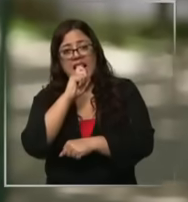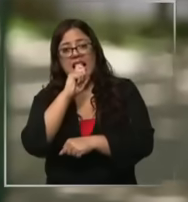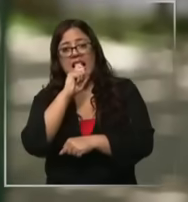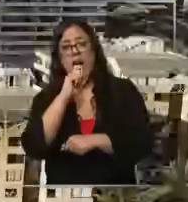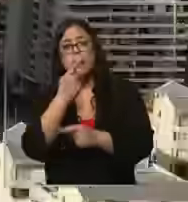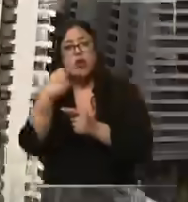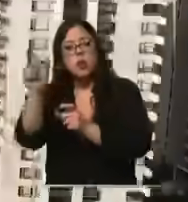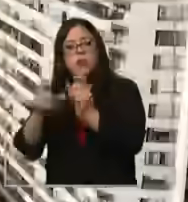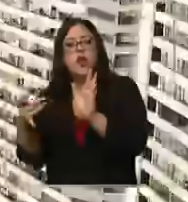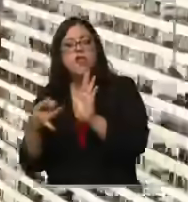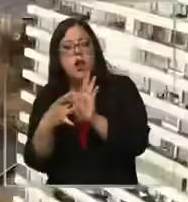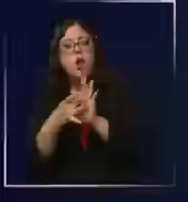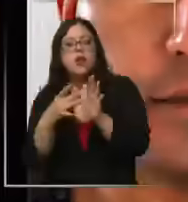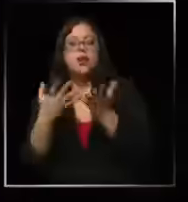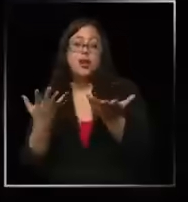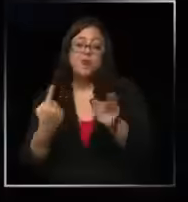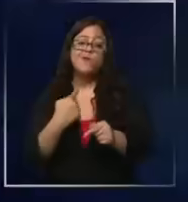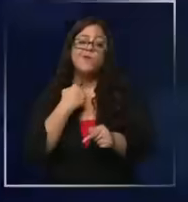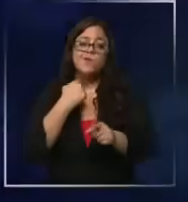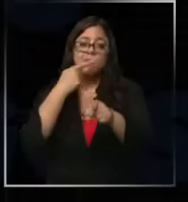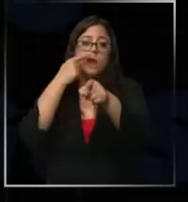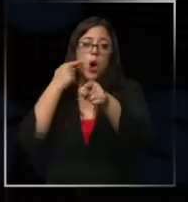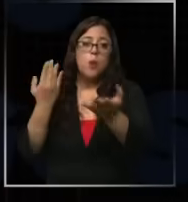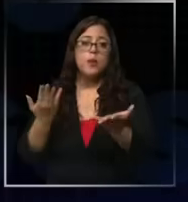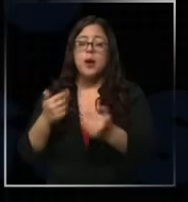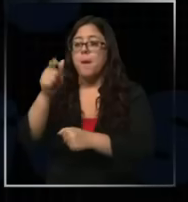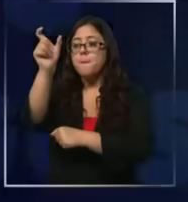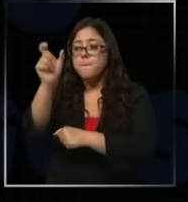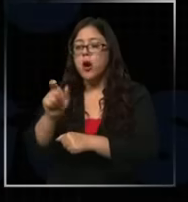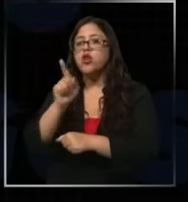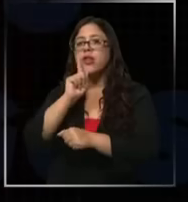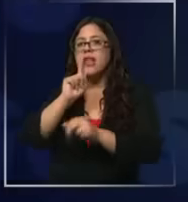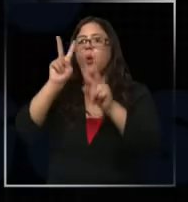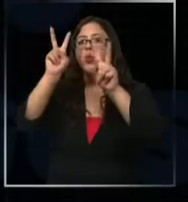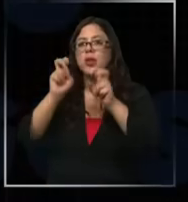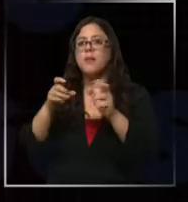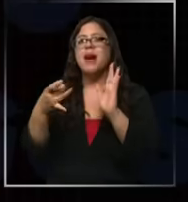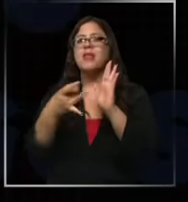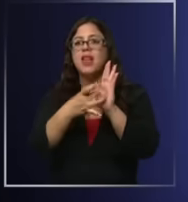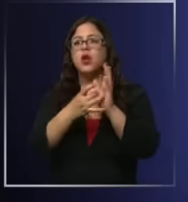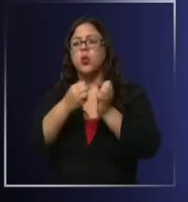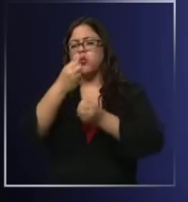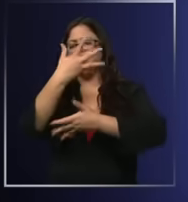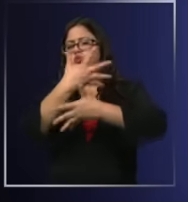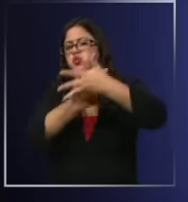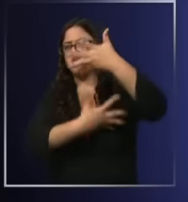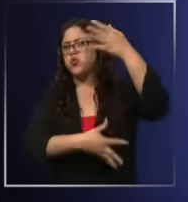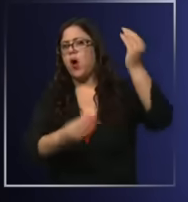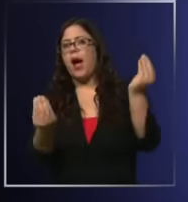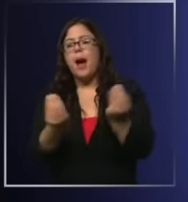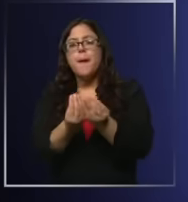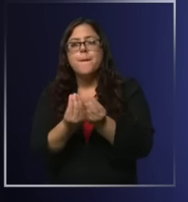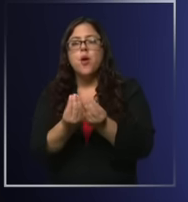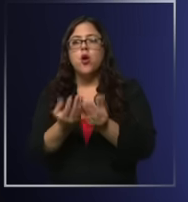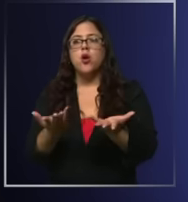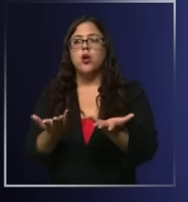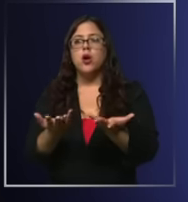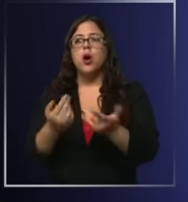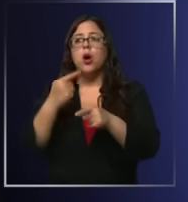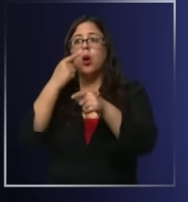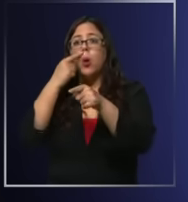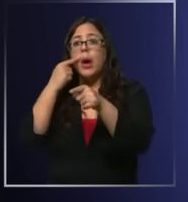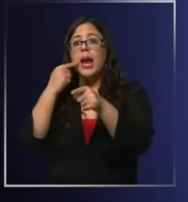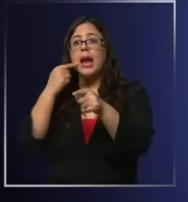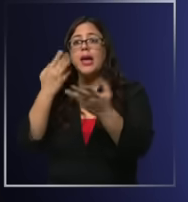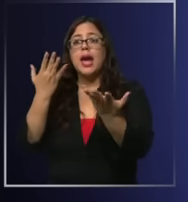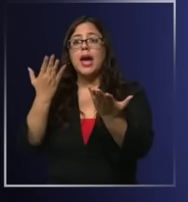pasándole la cuenta. Esta persona tenía un compromiso delictual bastante importante, tanto así que fue